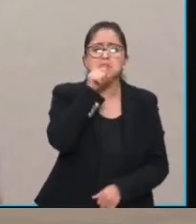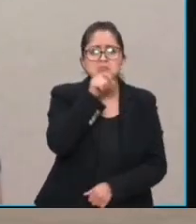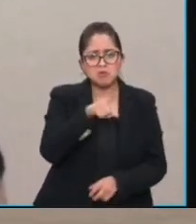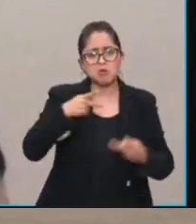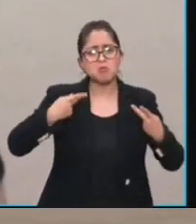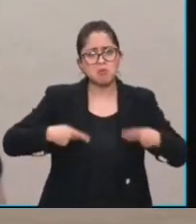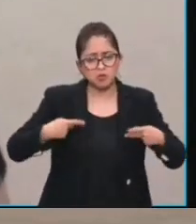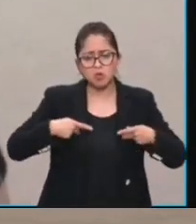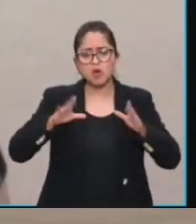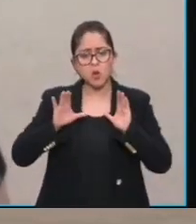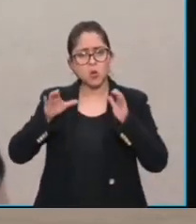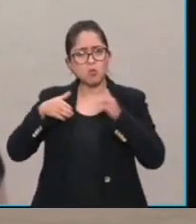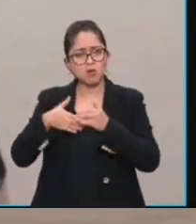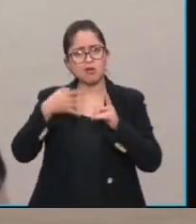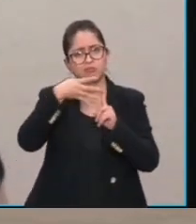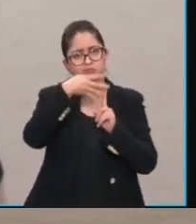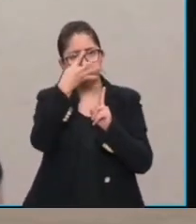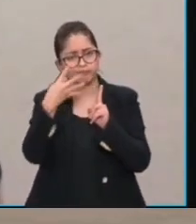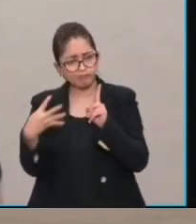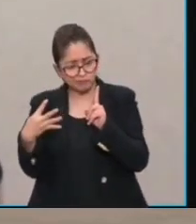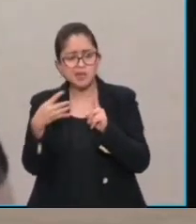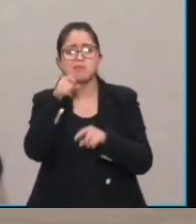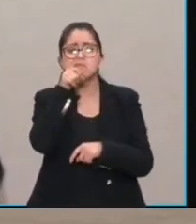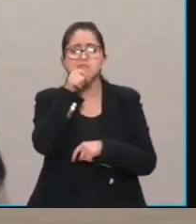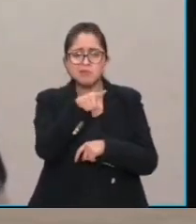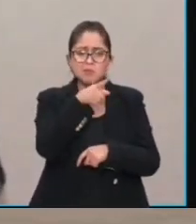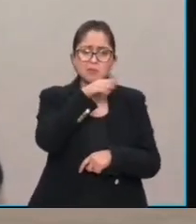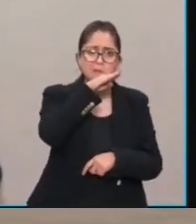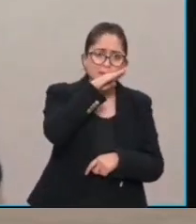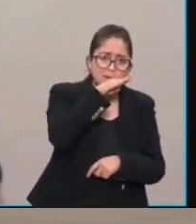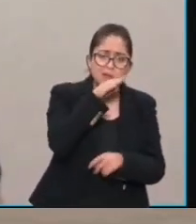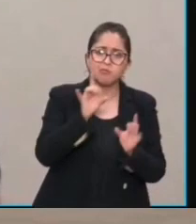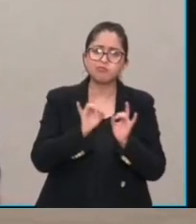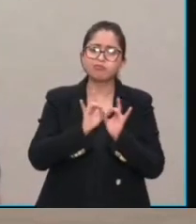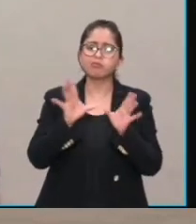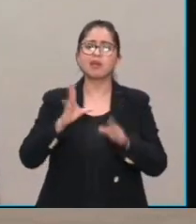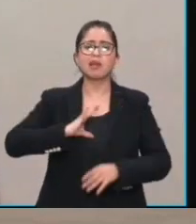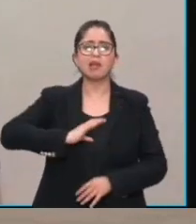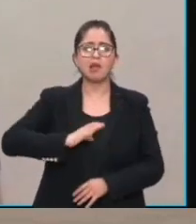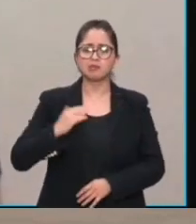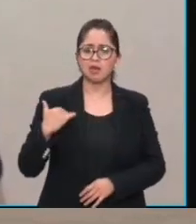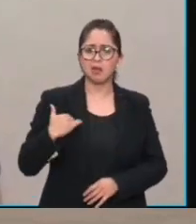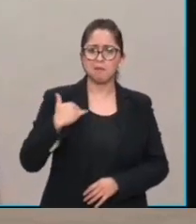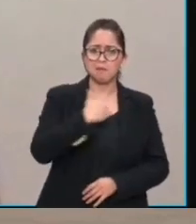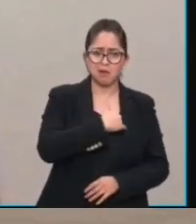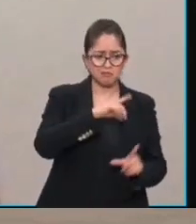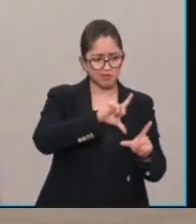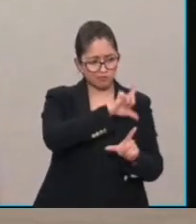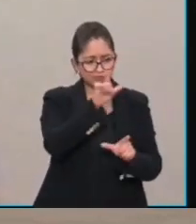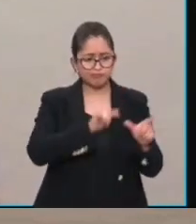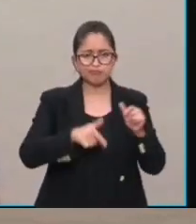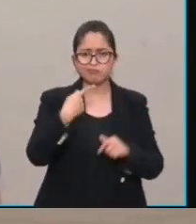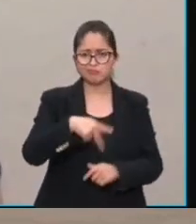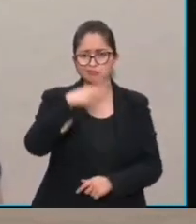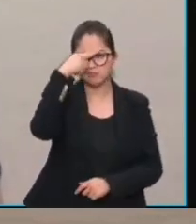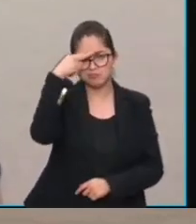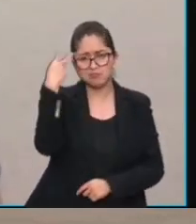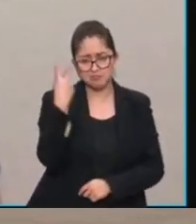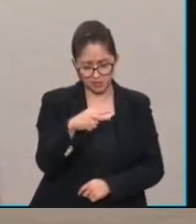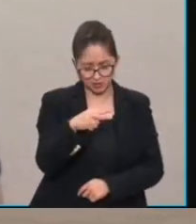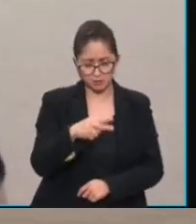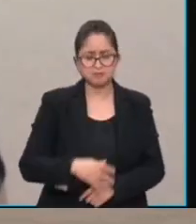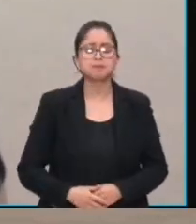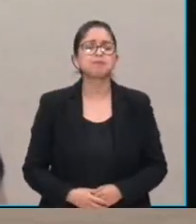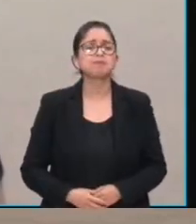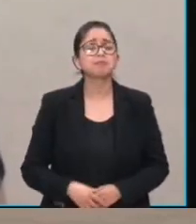LGBT, así como también a las madres que sufren cáncer de mama en todo el país. También quisiera mencionar que el tema de la